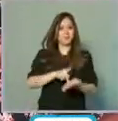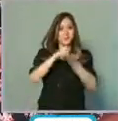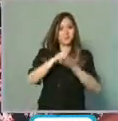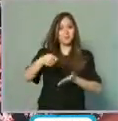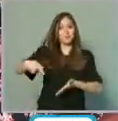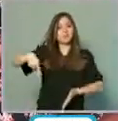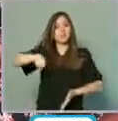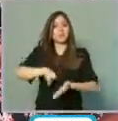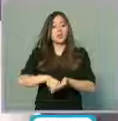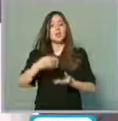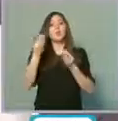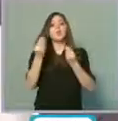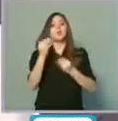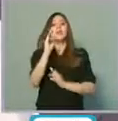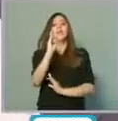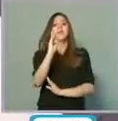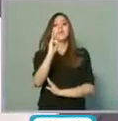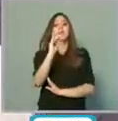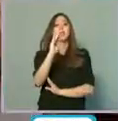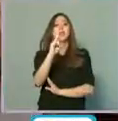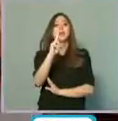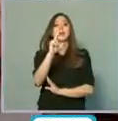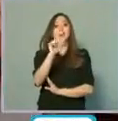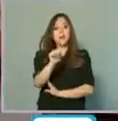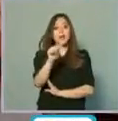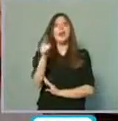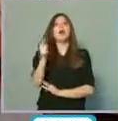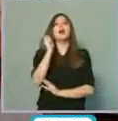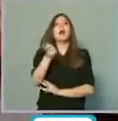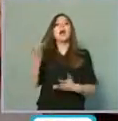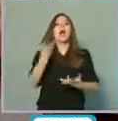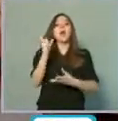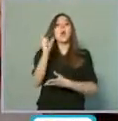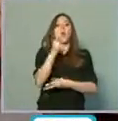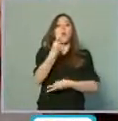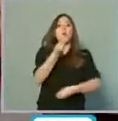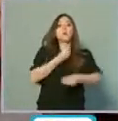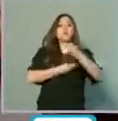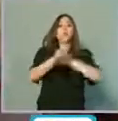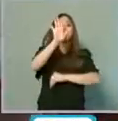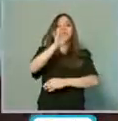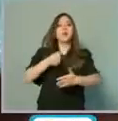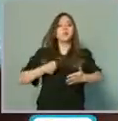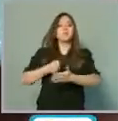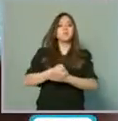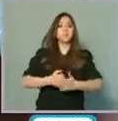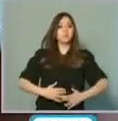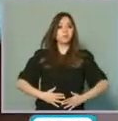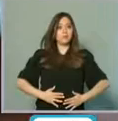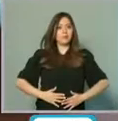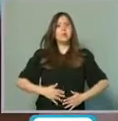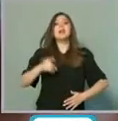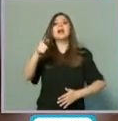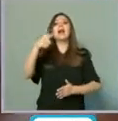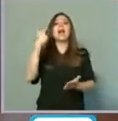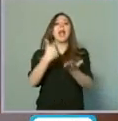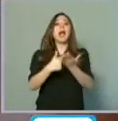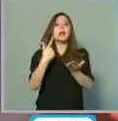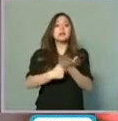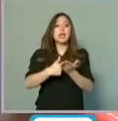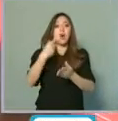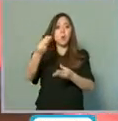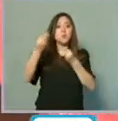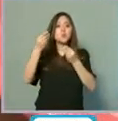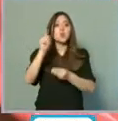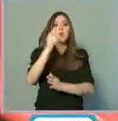buen aporte de fibra, tiene un efecto saciante. Además, pues su cantidad de grasa es realmente ¿no? muy baja, Sí. ¿no?